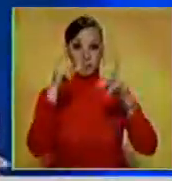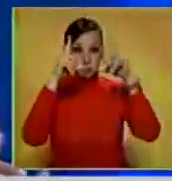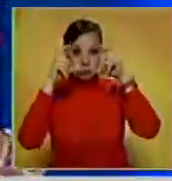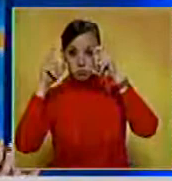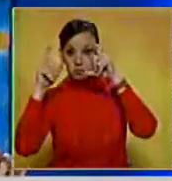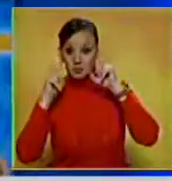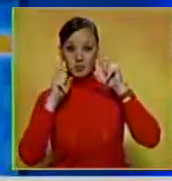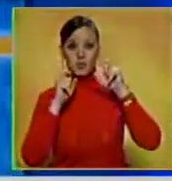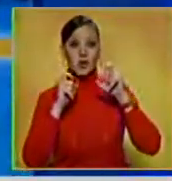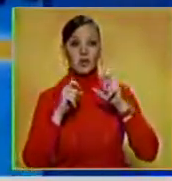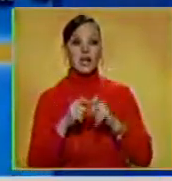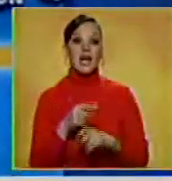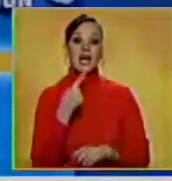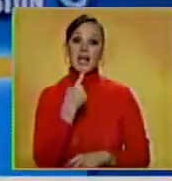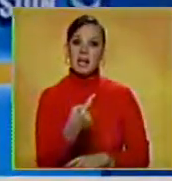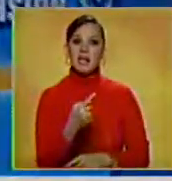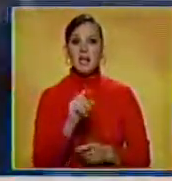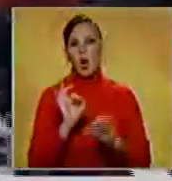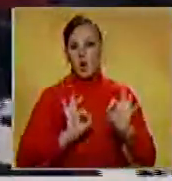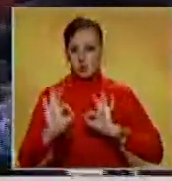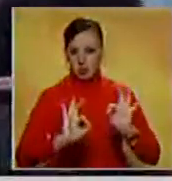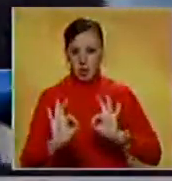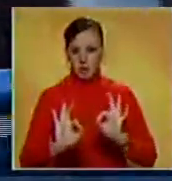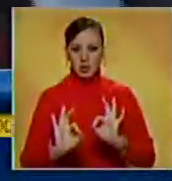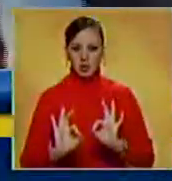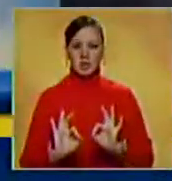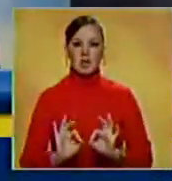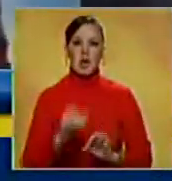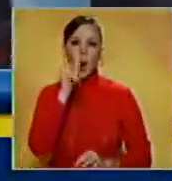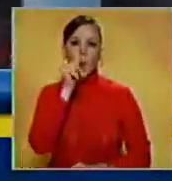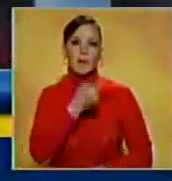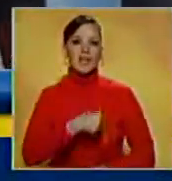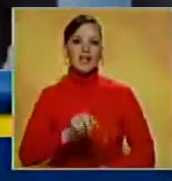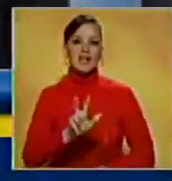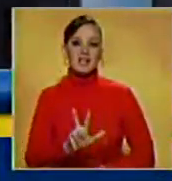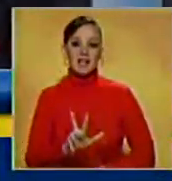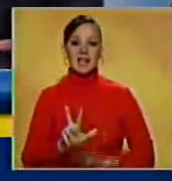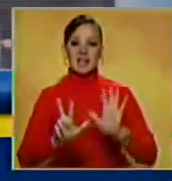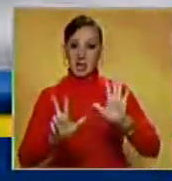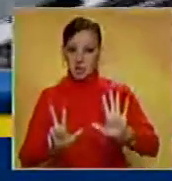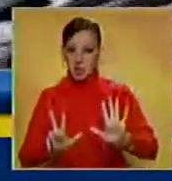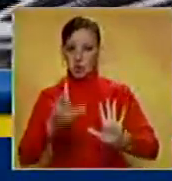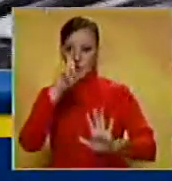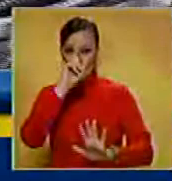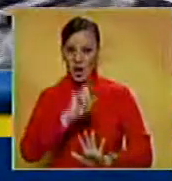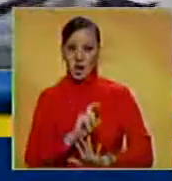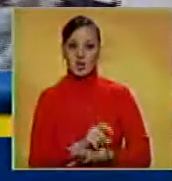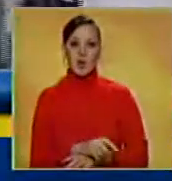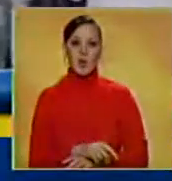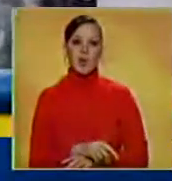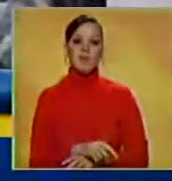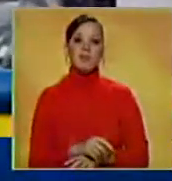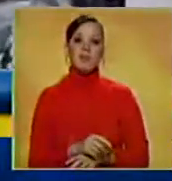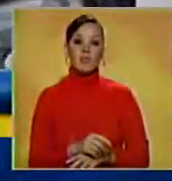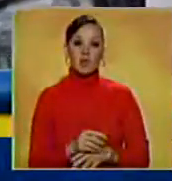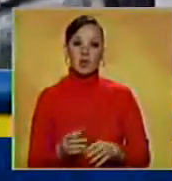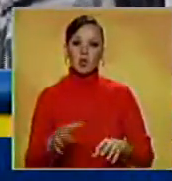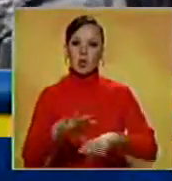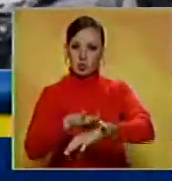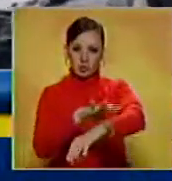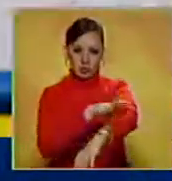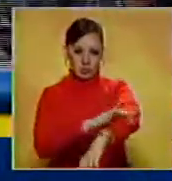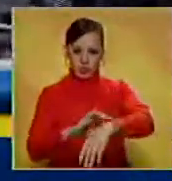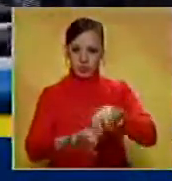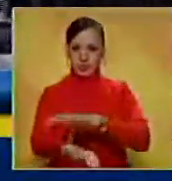Reynolds interpretando a Deadpool. El actor de 38 años y su doble de riesgo encarnaron al icónico antihéroe